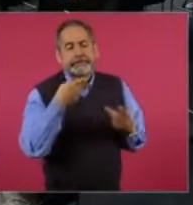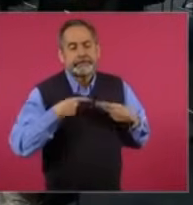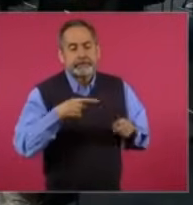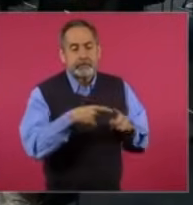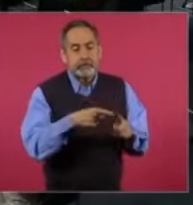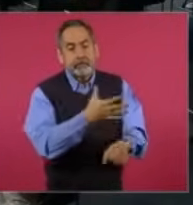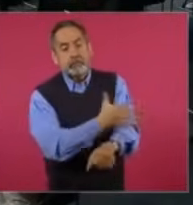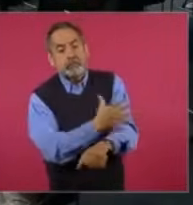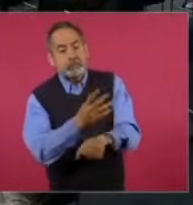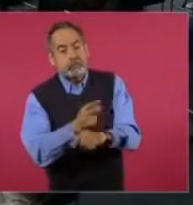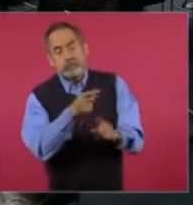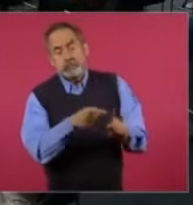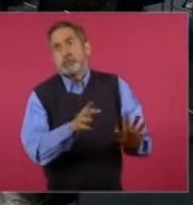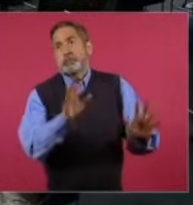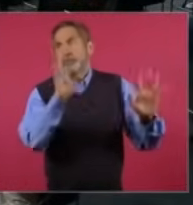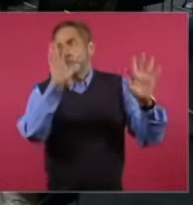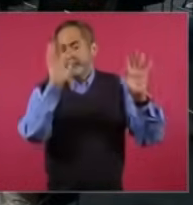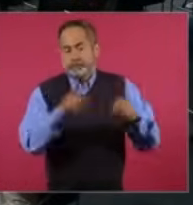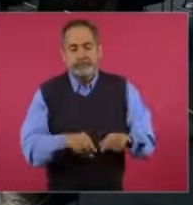honesto,